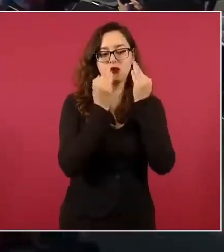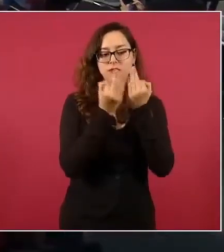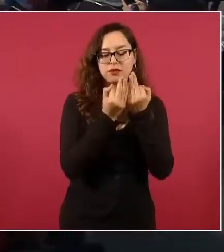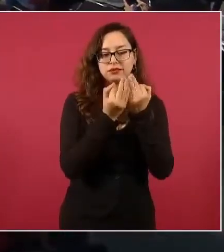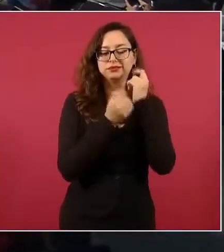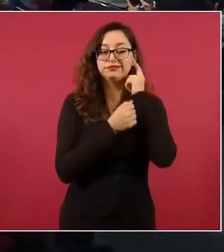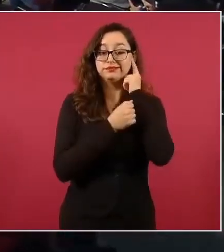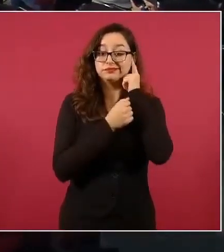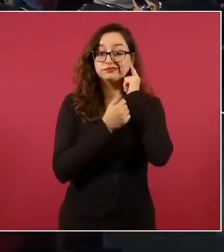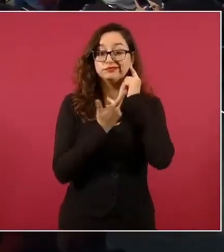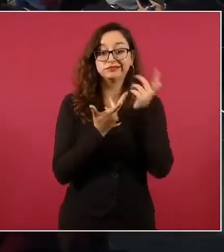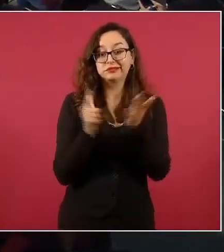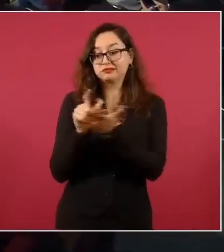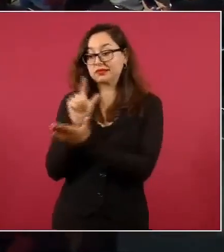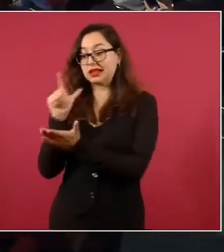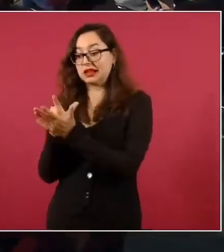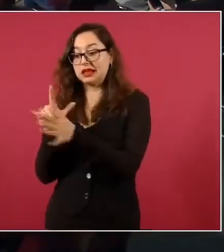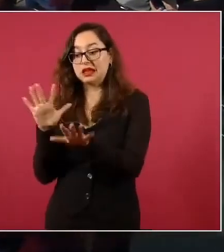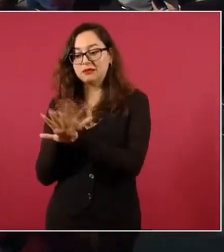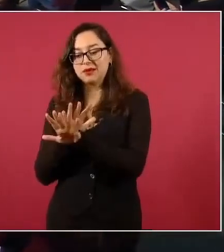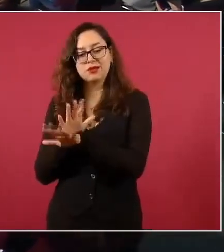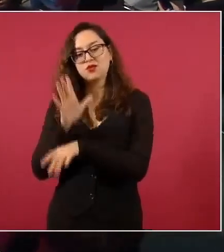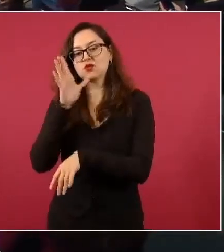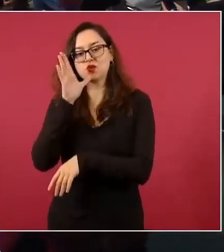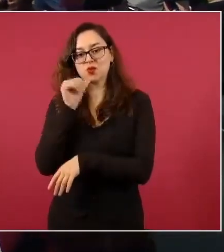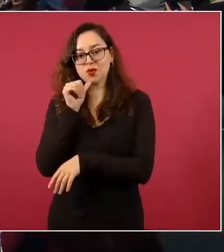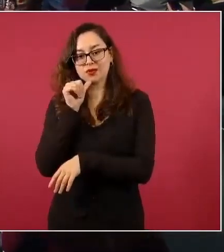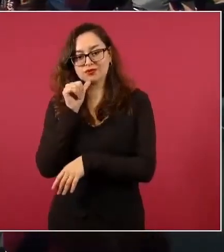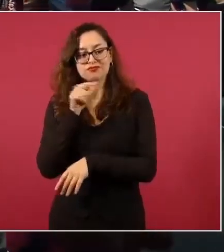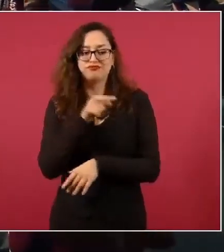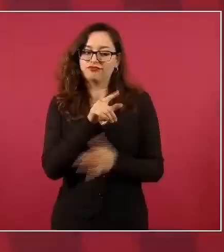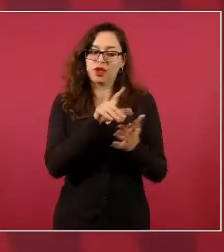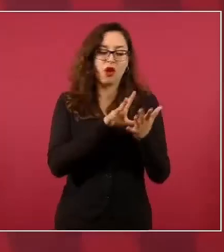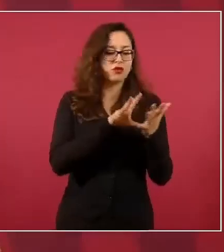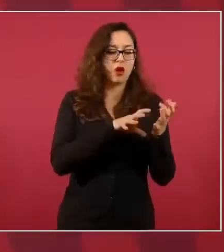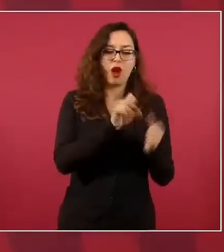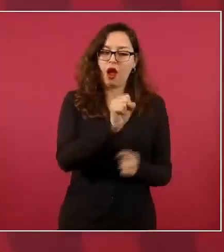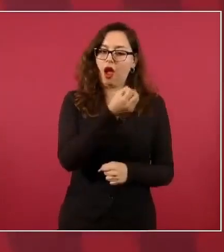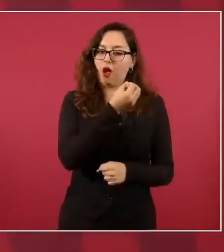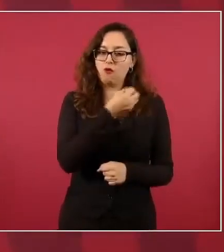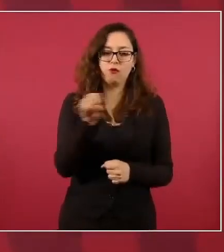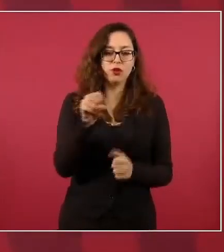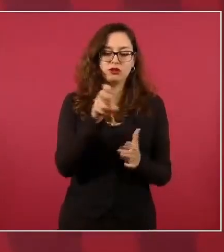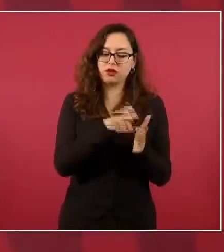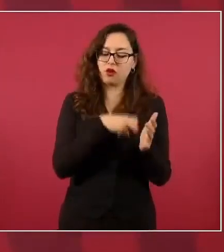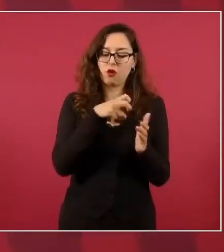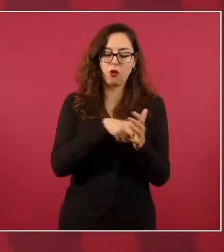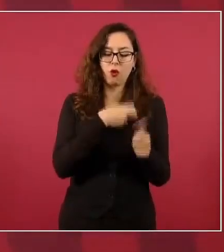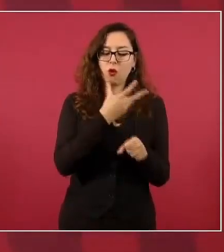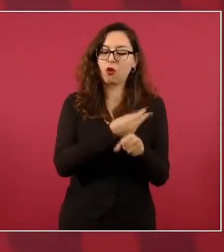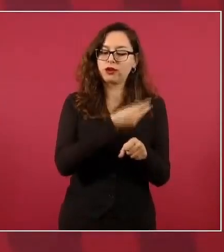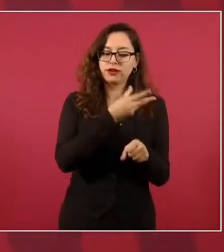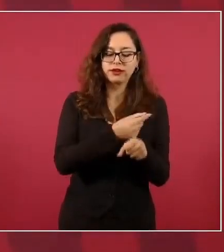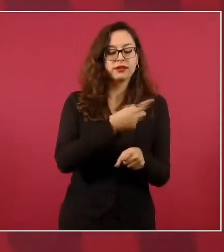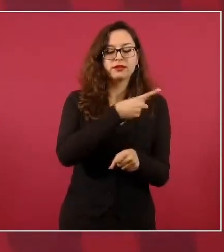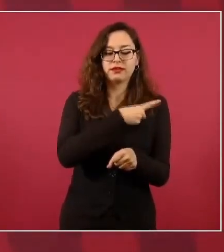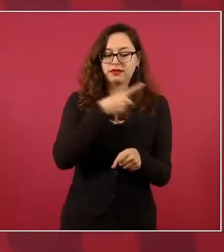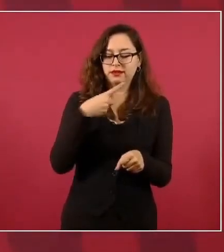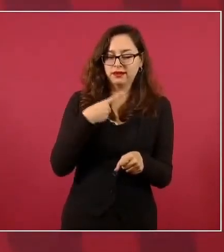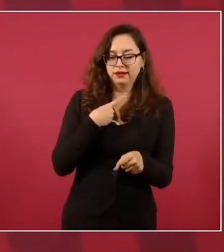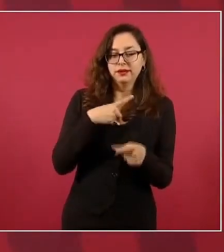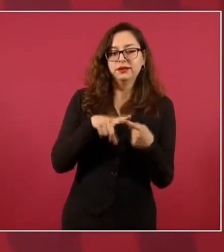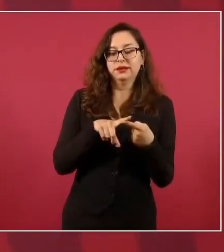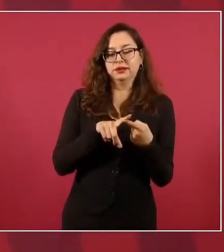Y si no se reforma la Constitución, no se puede en una ley secundaria.